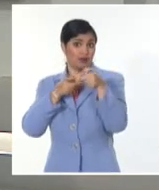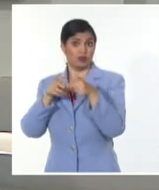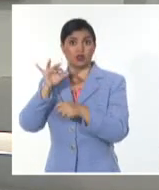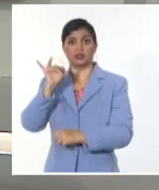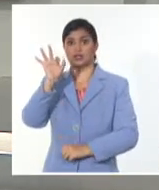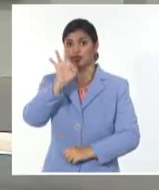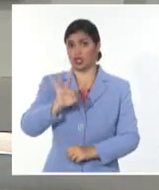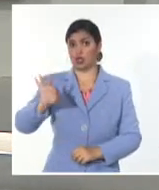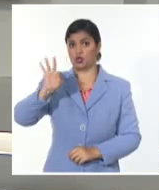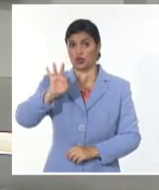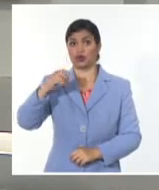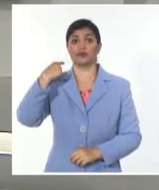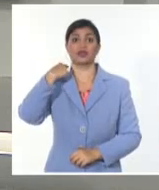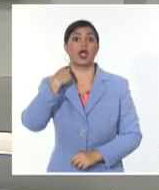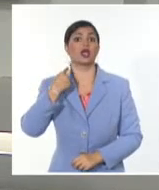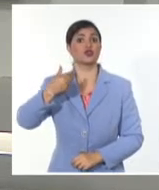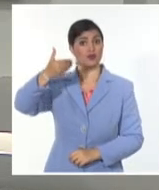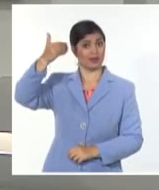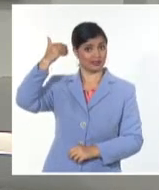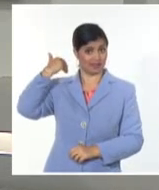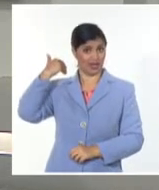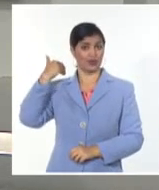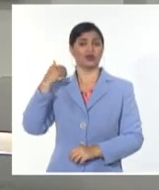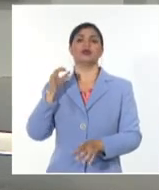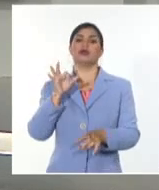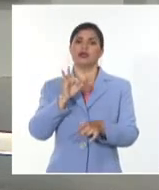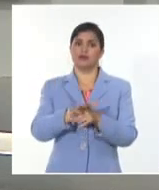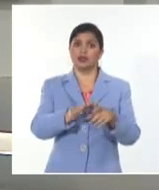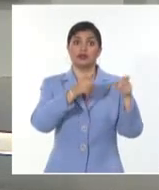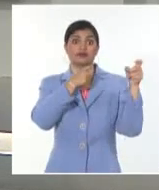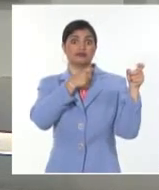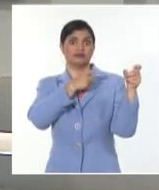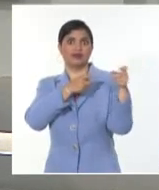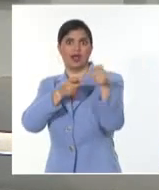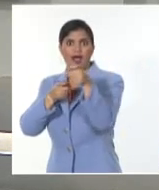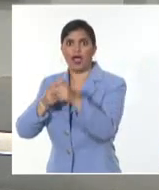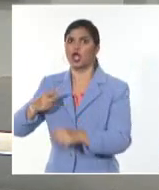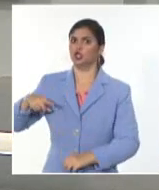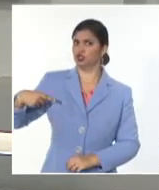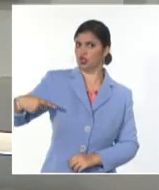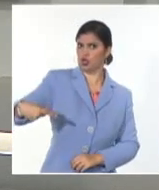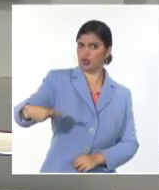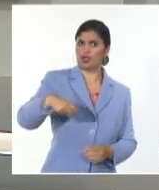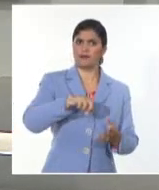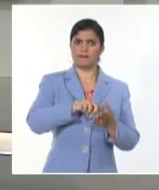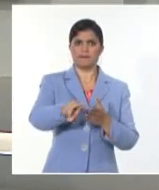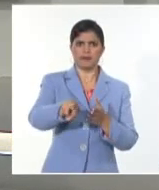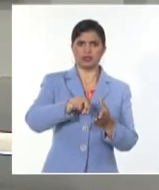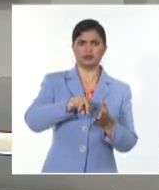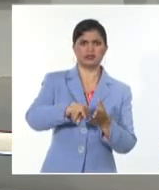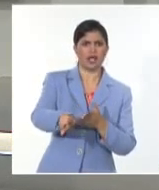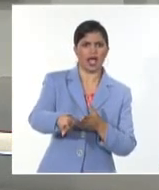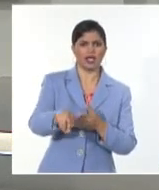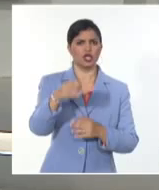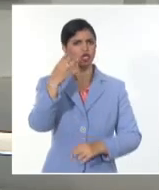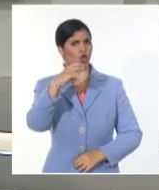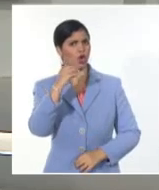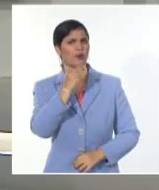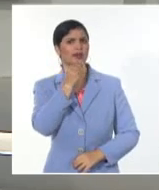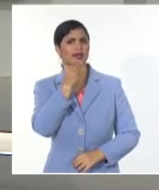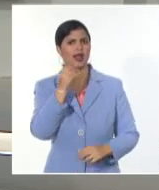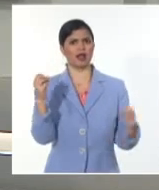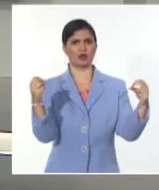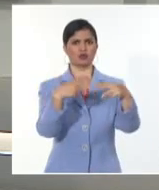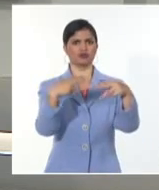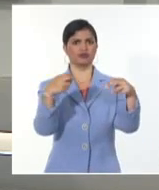que desencadenó la escalada actual, comenzó una cruzada de mensajes incómodos entre Colombia e Israel que